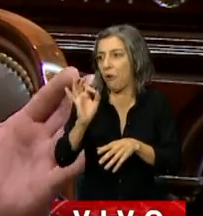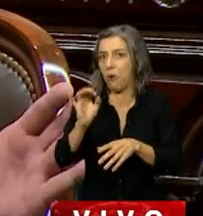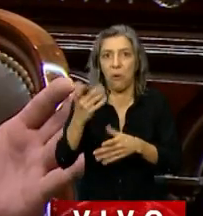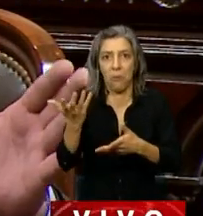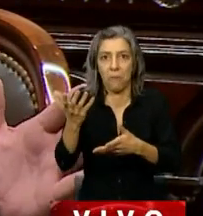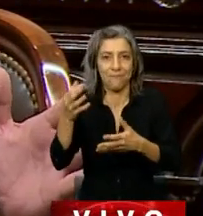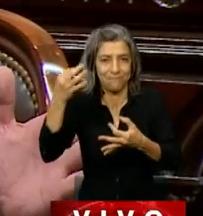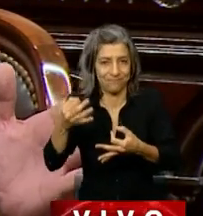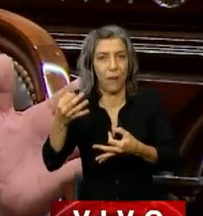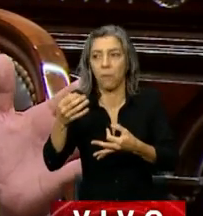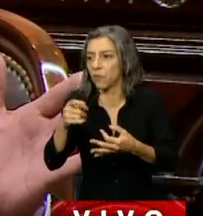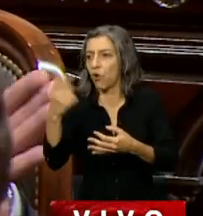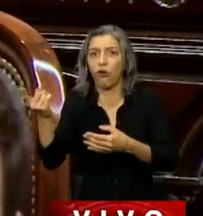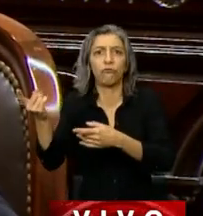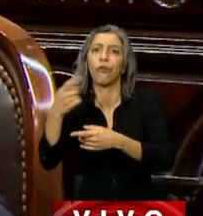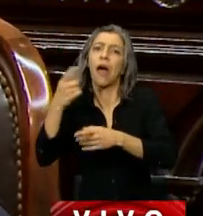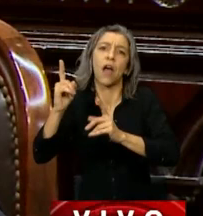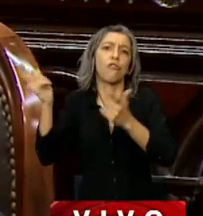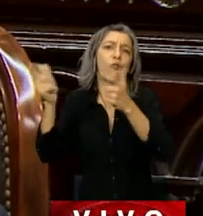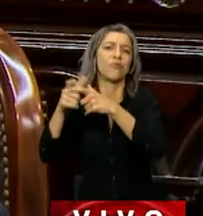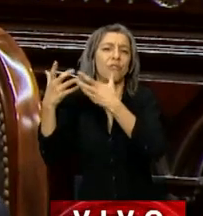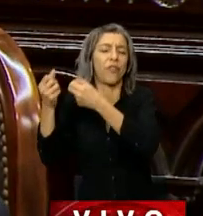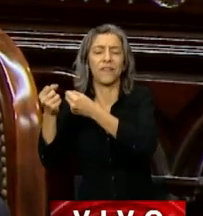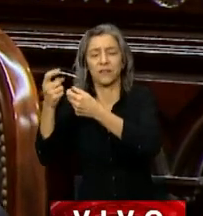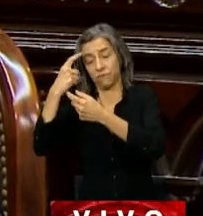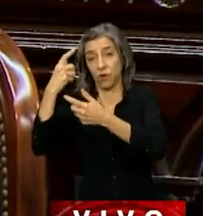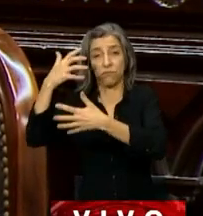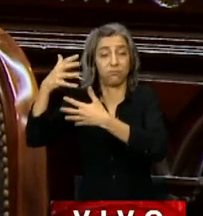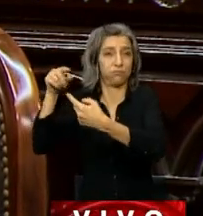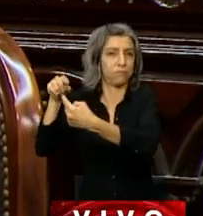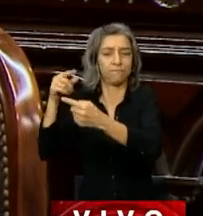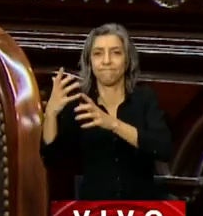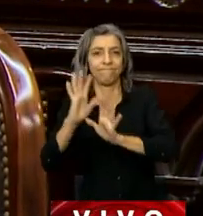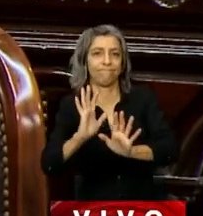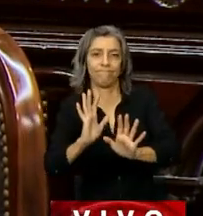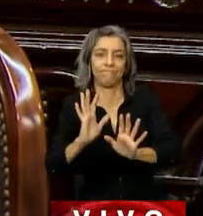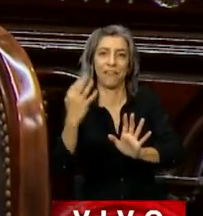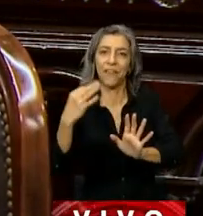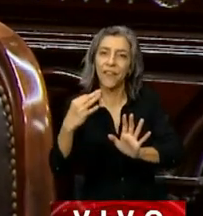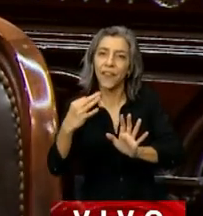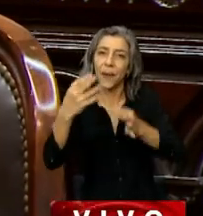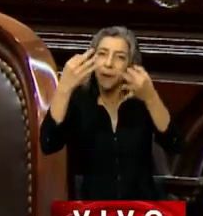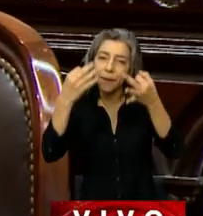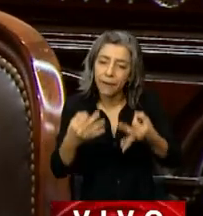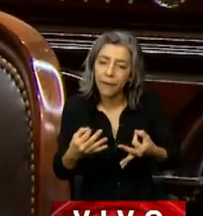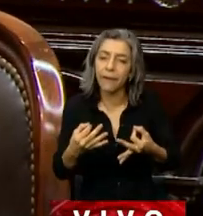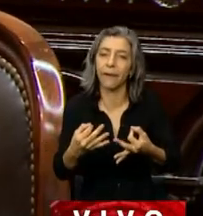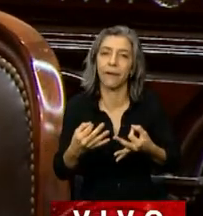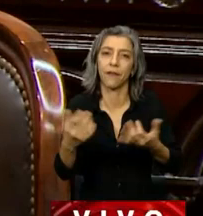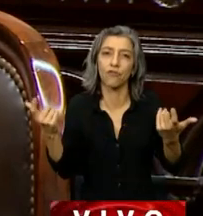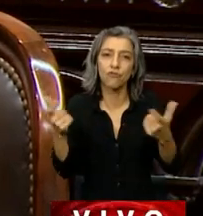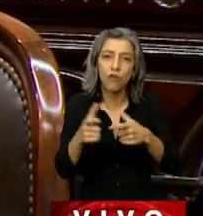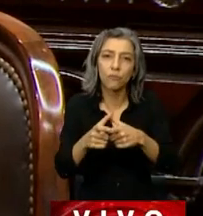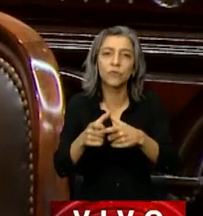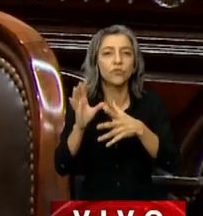Y esto hay que remarcarlo, presidente, porque me parece que no es la defensa, si